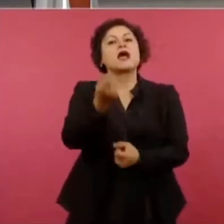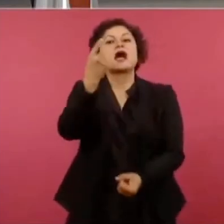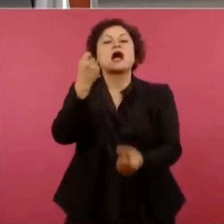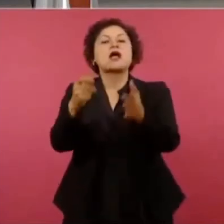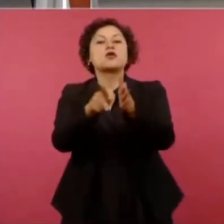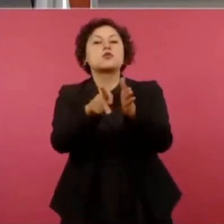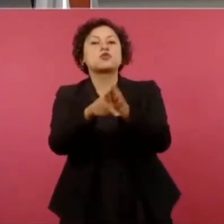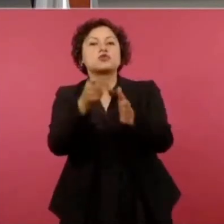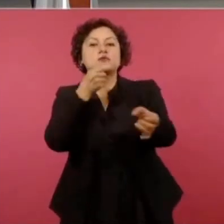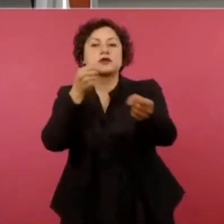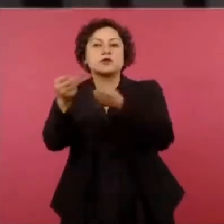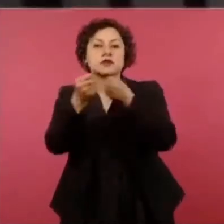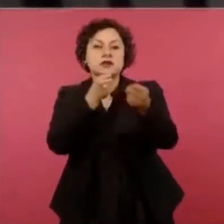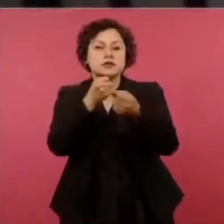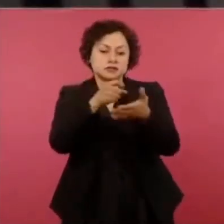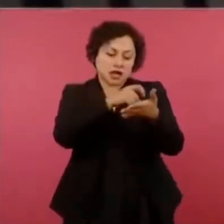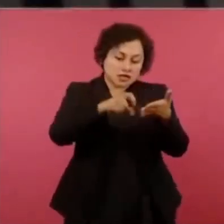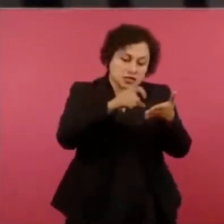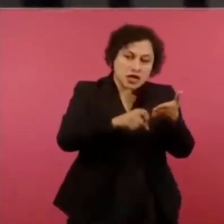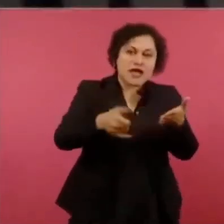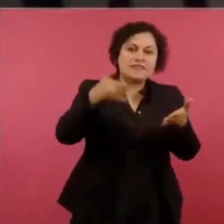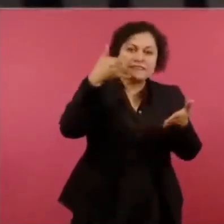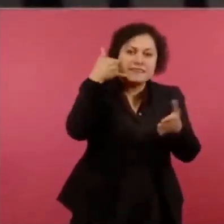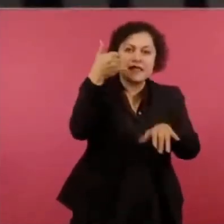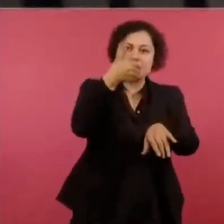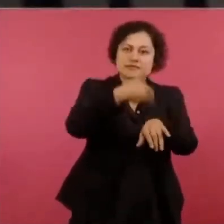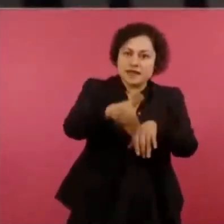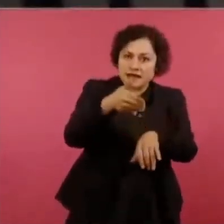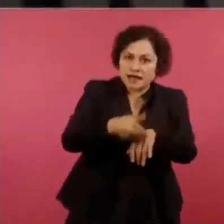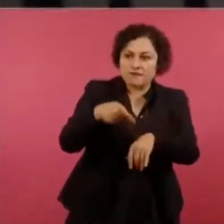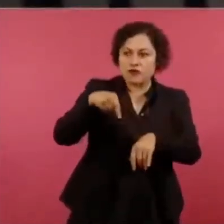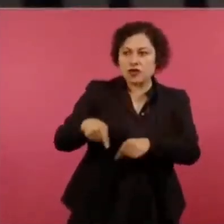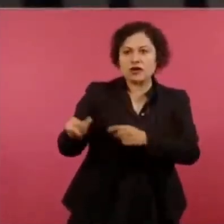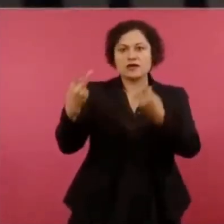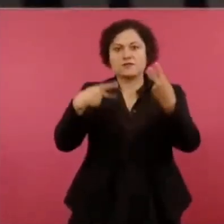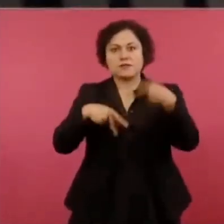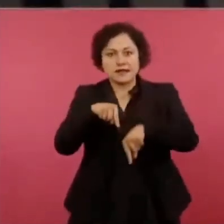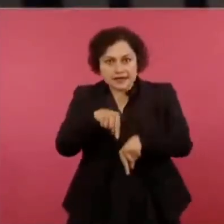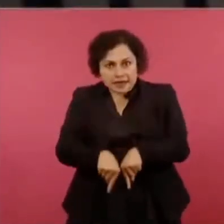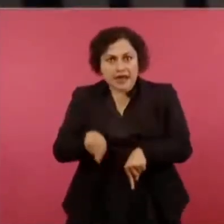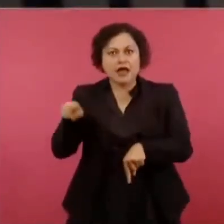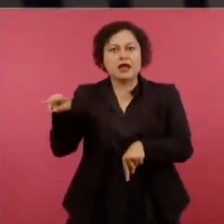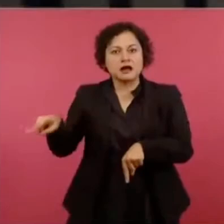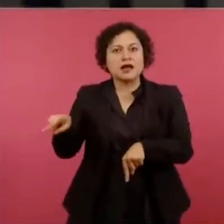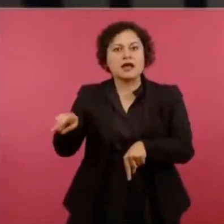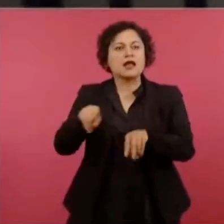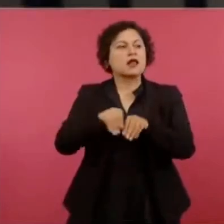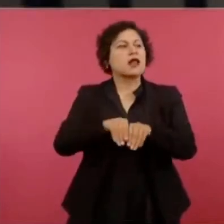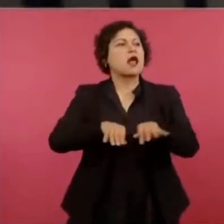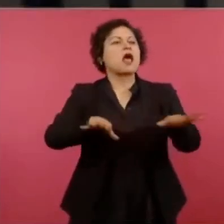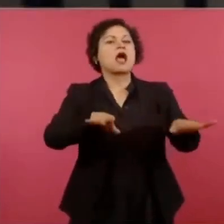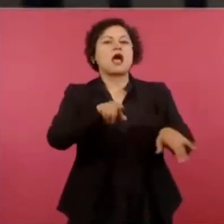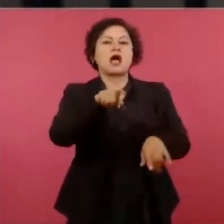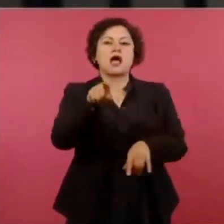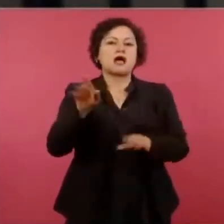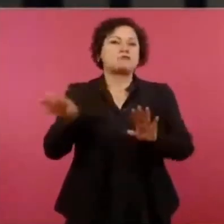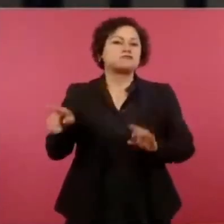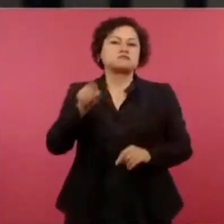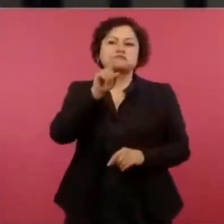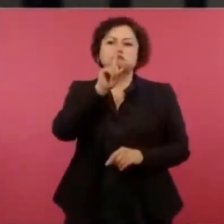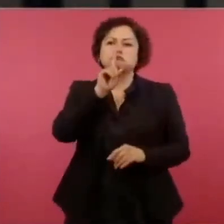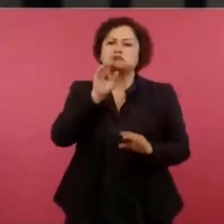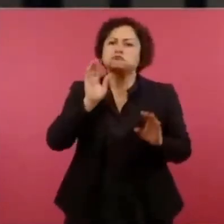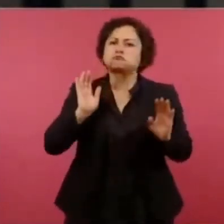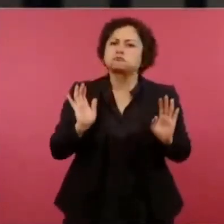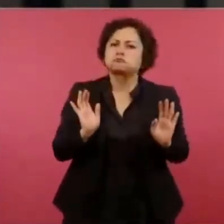y youtubers, que quienes lo hicieron son los grupos opositores, el INAI definitivamente dijo que no iba a abrir